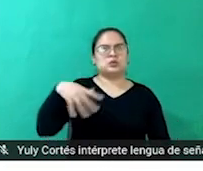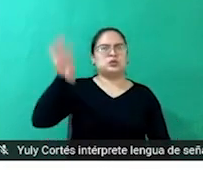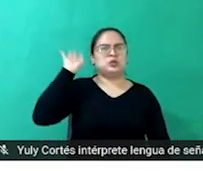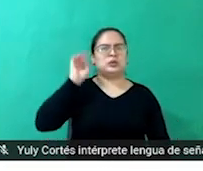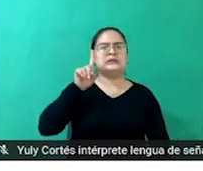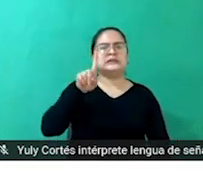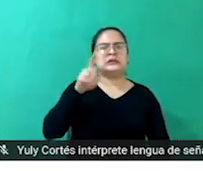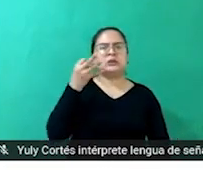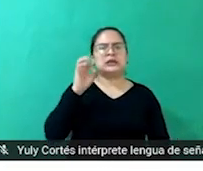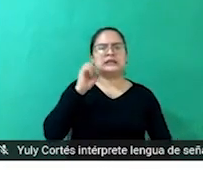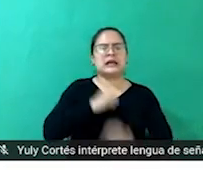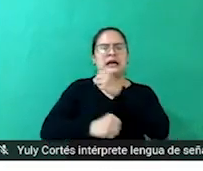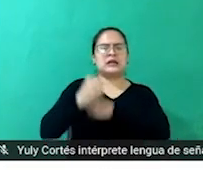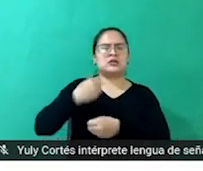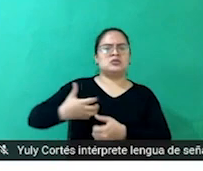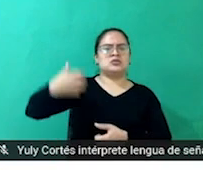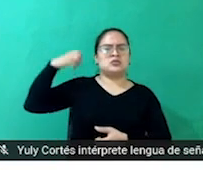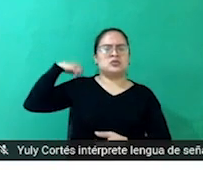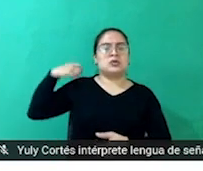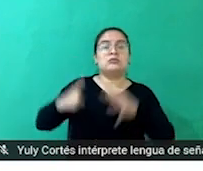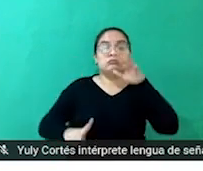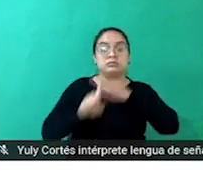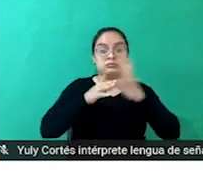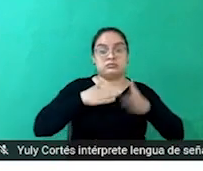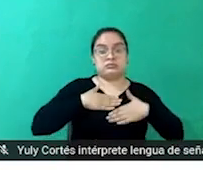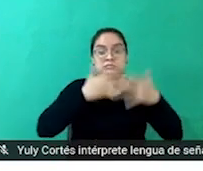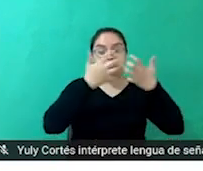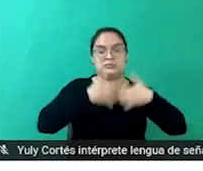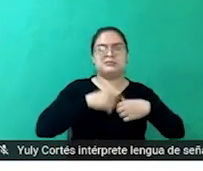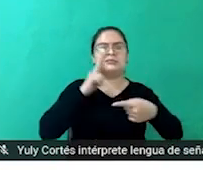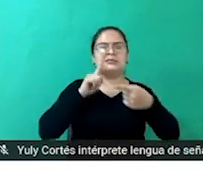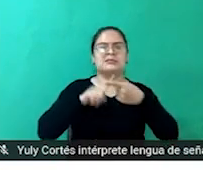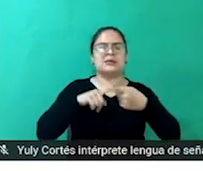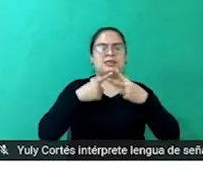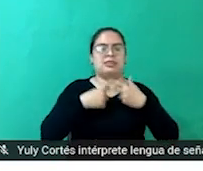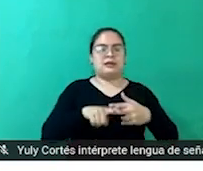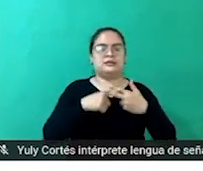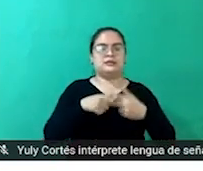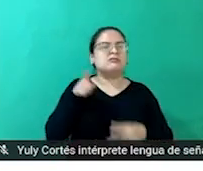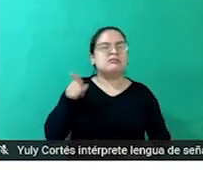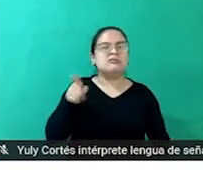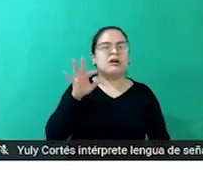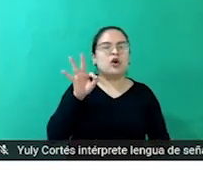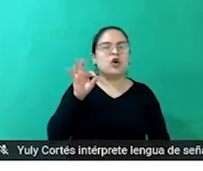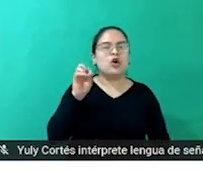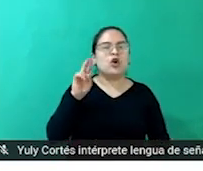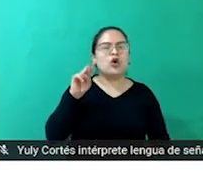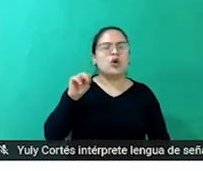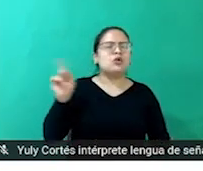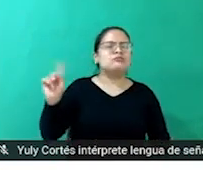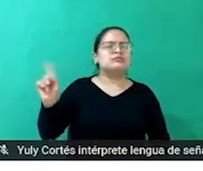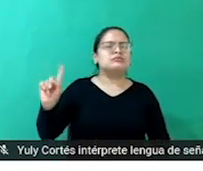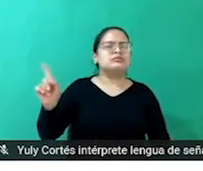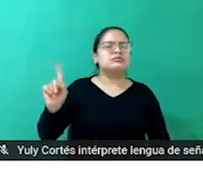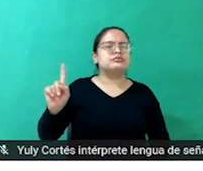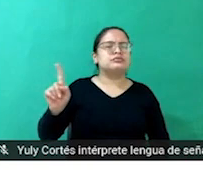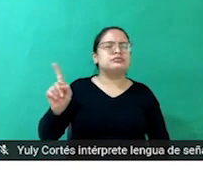el fundador de nuestra empresa lo compró para su taller. Este torno permaneció durante mucho